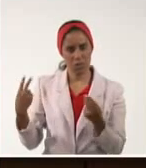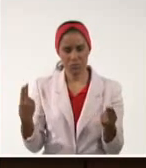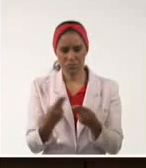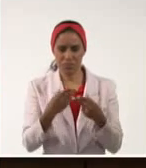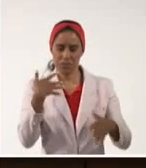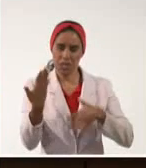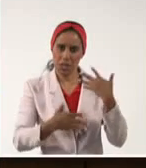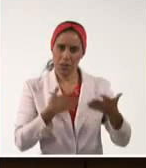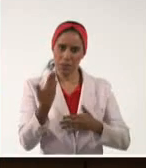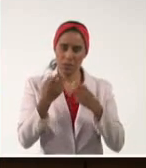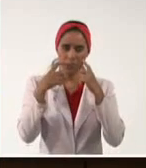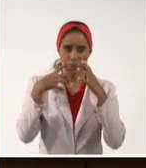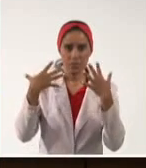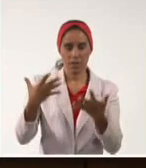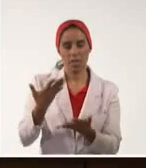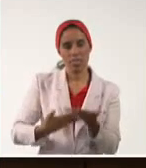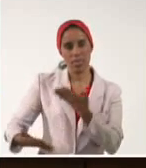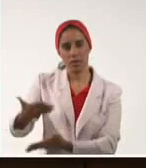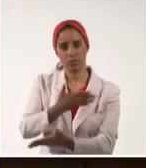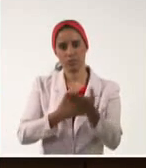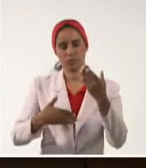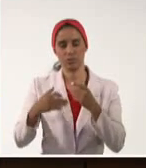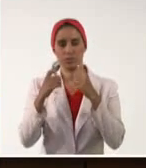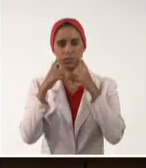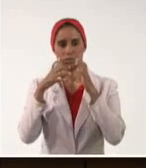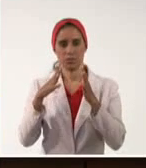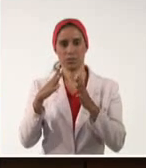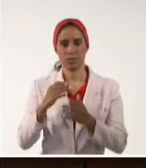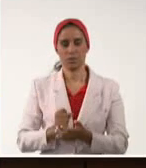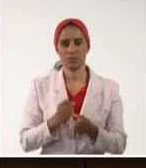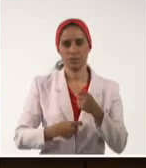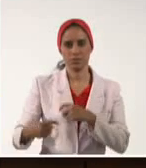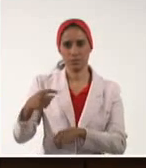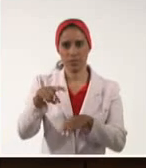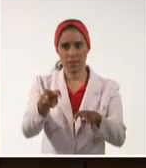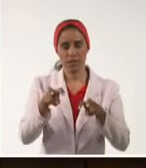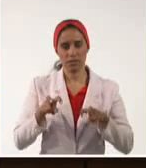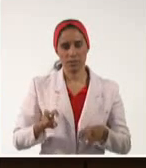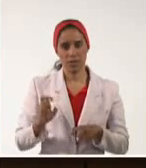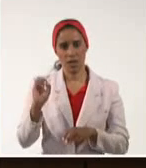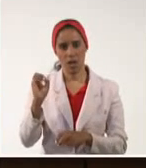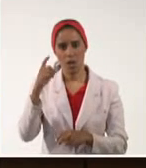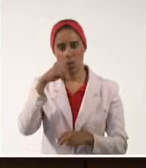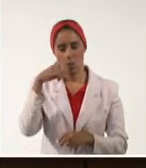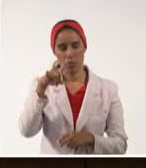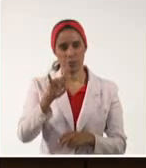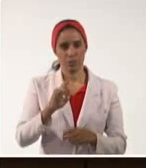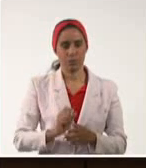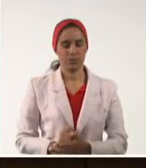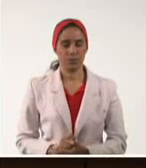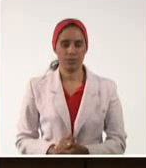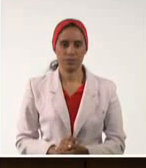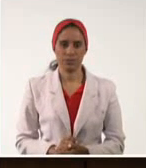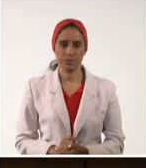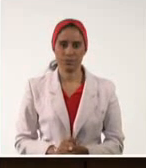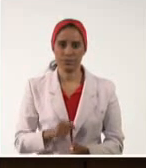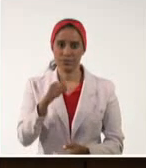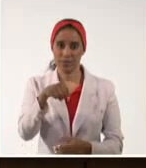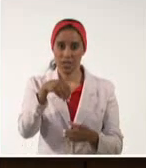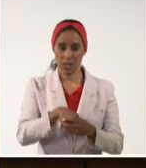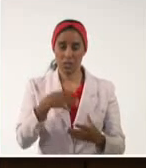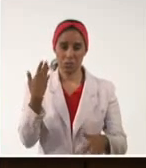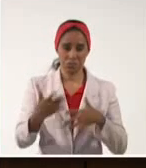en el contexto del segmento de alto nivel de la Asamblea General de las Naciones Unidas. Ese activismo